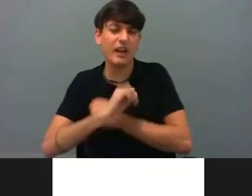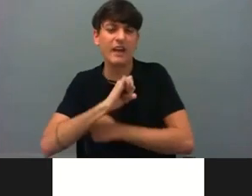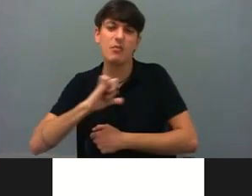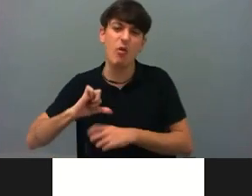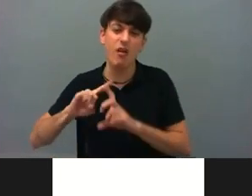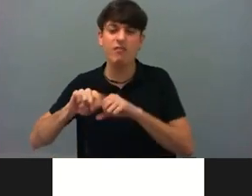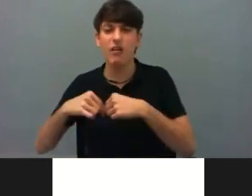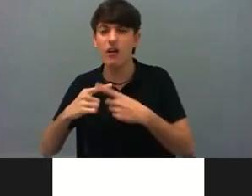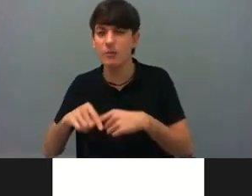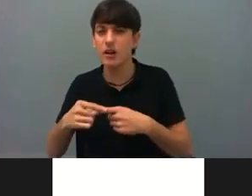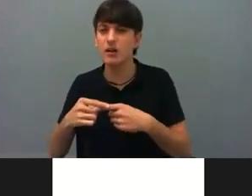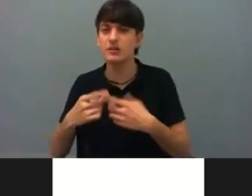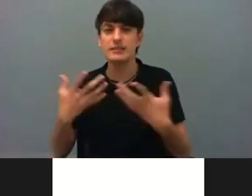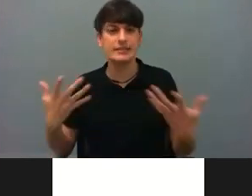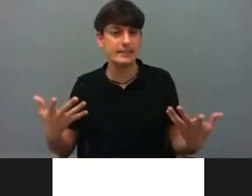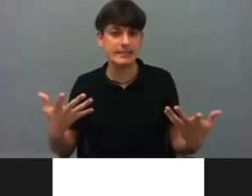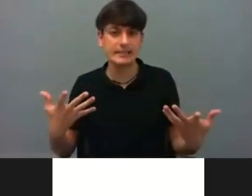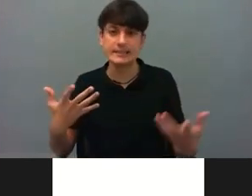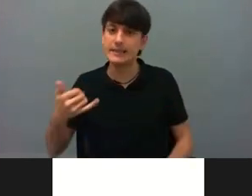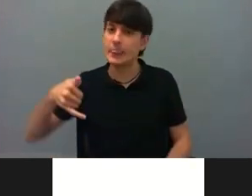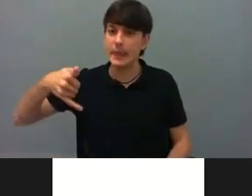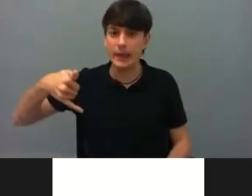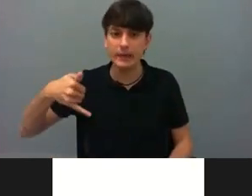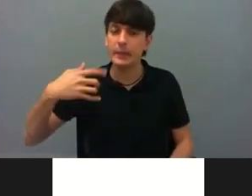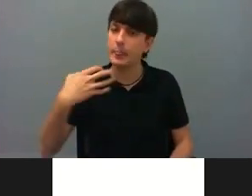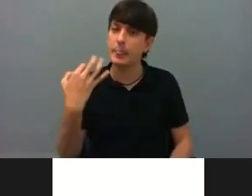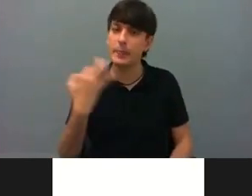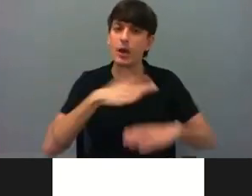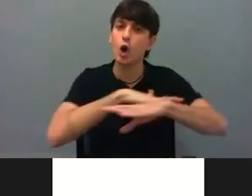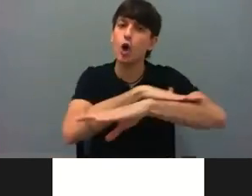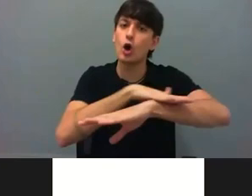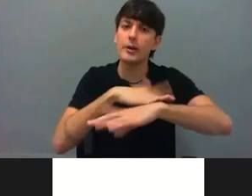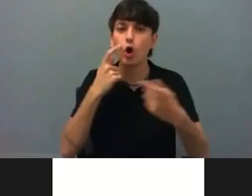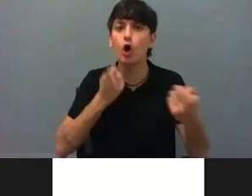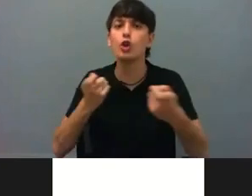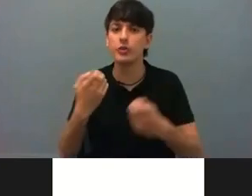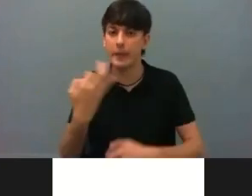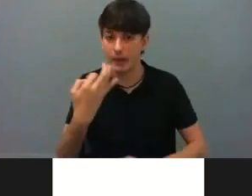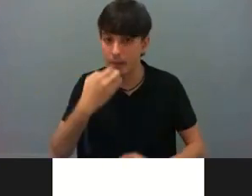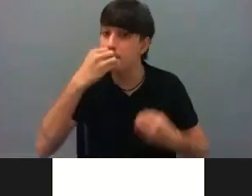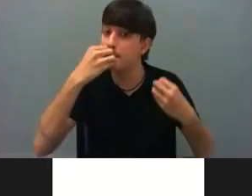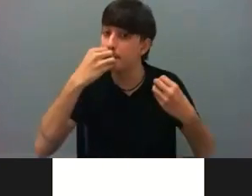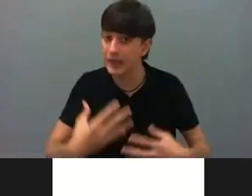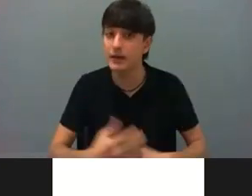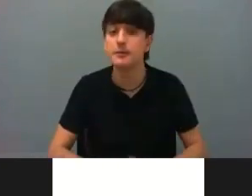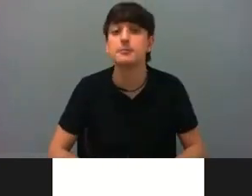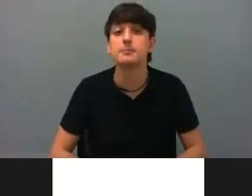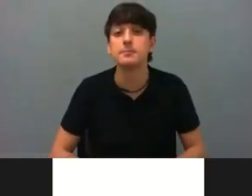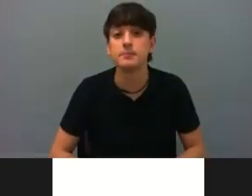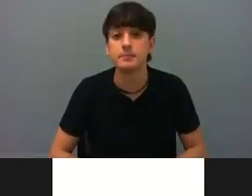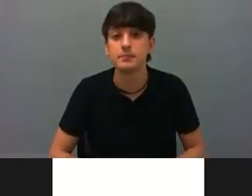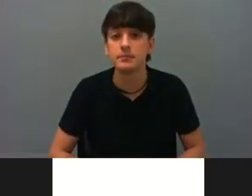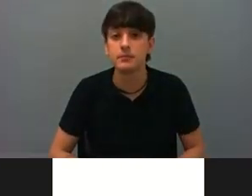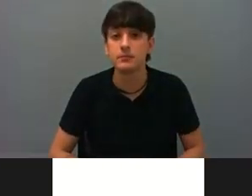estrategias empresariales se quedan cojas si no viene regulado por el Estado, ¿no? Entonces, pues dicho esto,